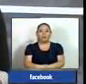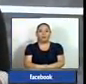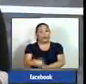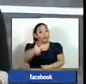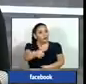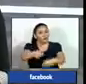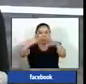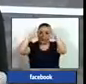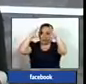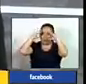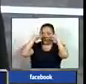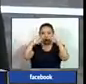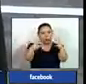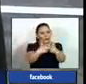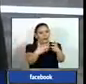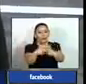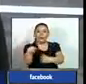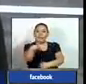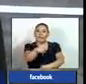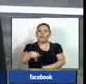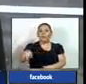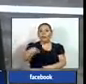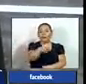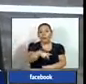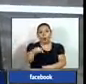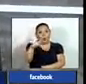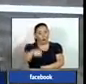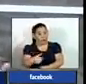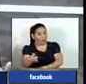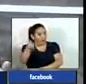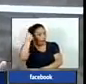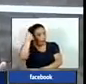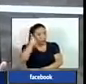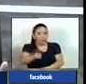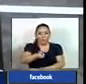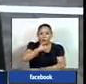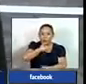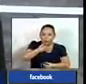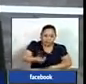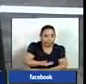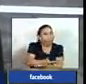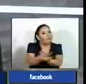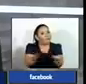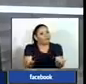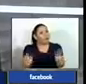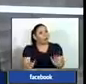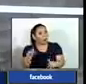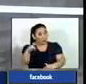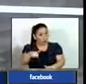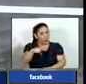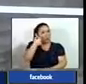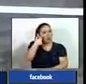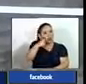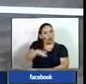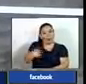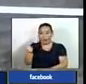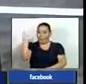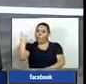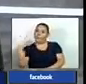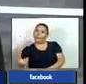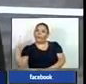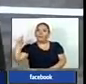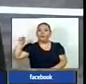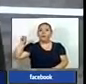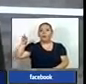Buenas noches compañeros y amigos televidentes. Tenemos importante información que compartir con ustedes. Me encuentro con Tomás Ruger,